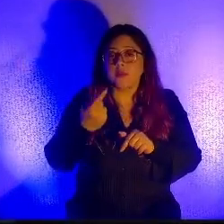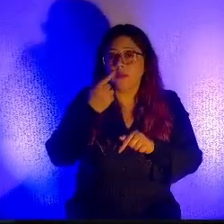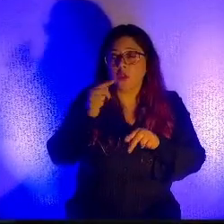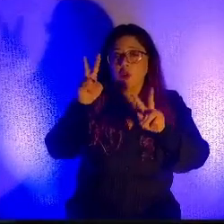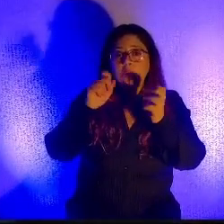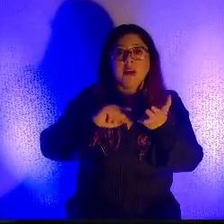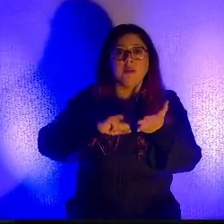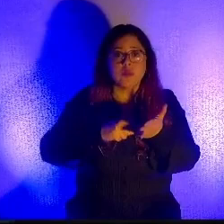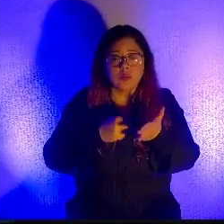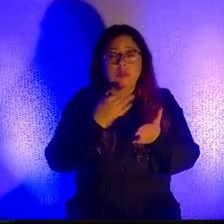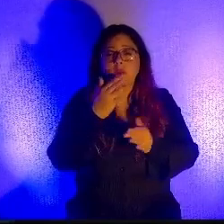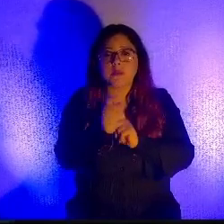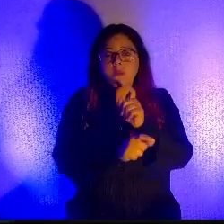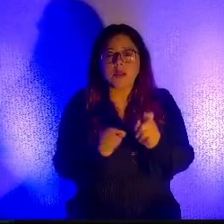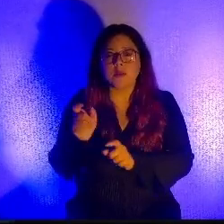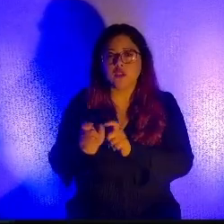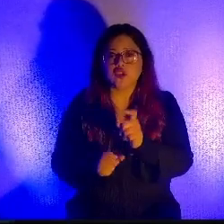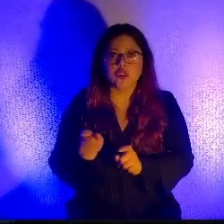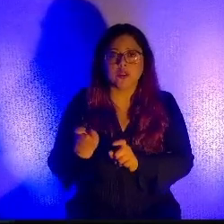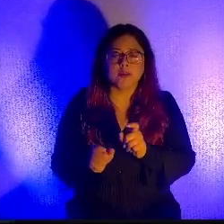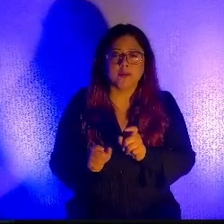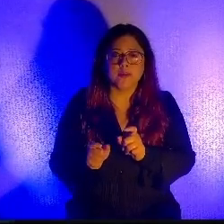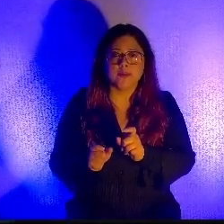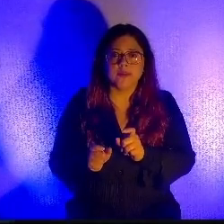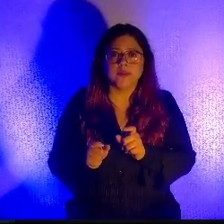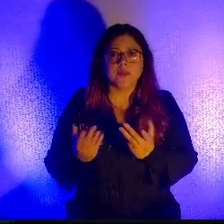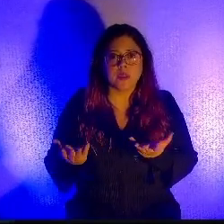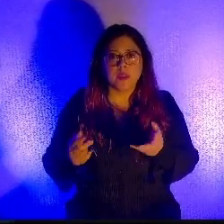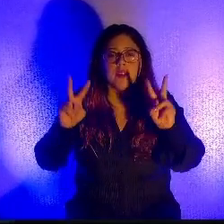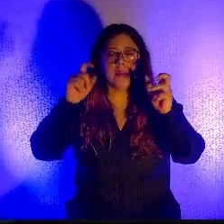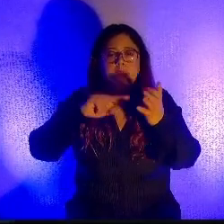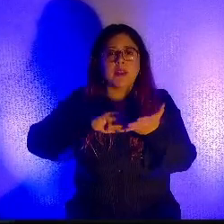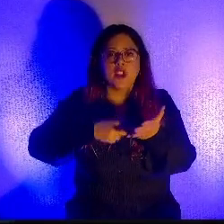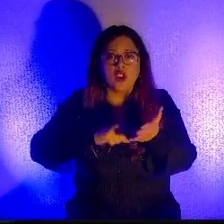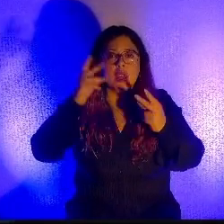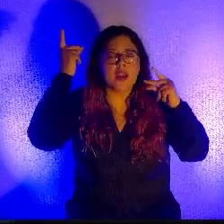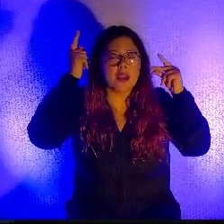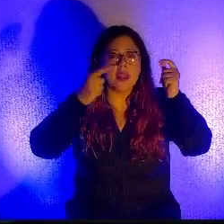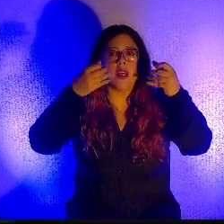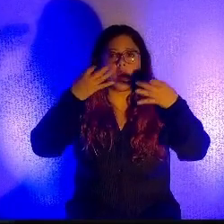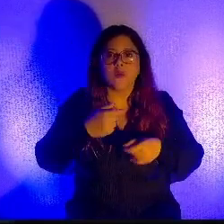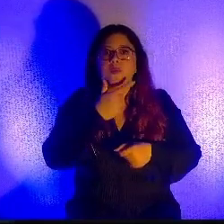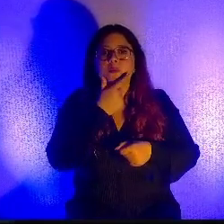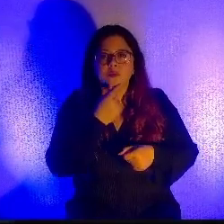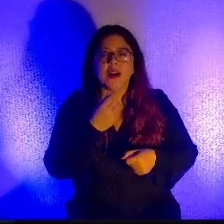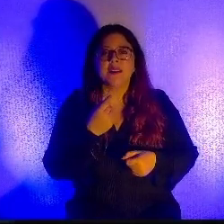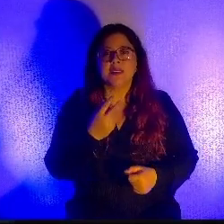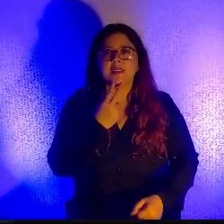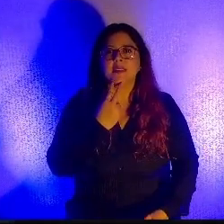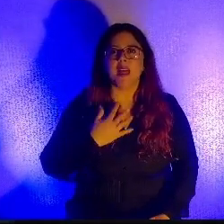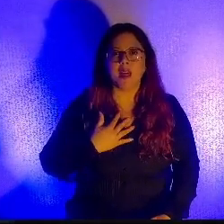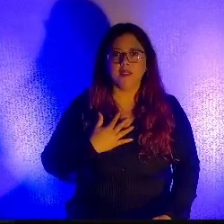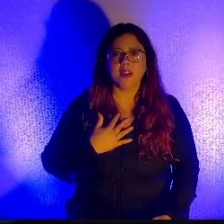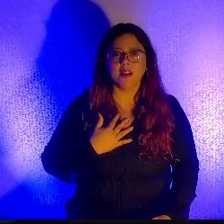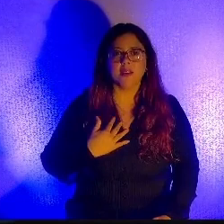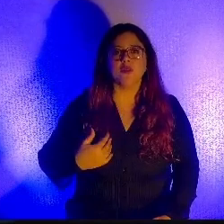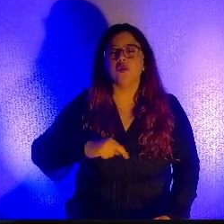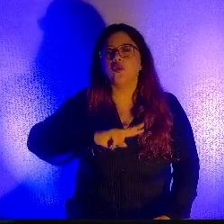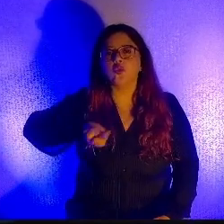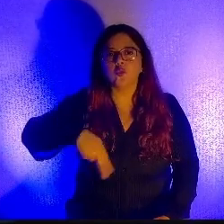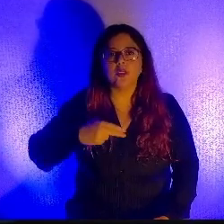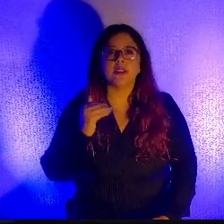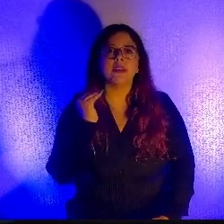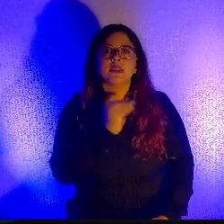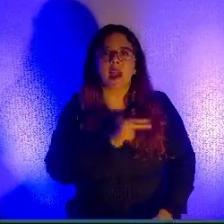tecnología sin hablar de gente porque al final las tecnologías fueron creadas para facilitar nuestras vidas para